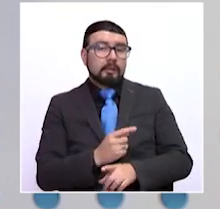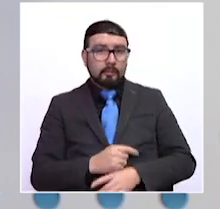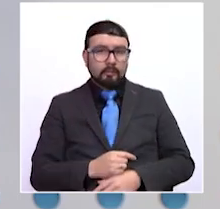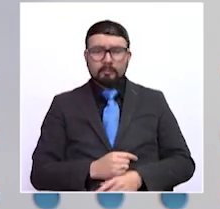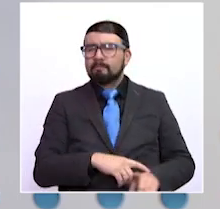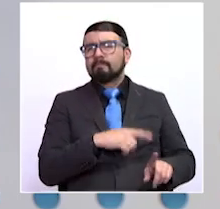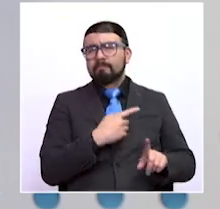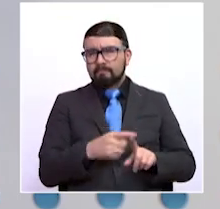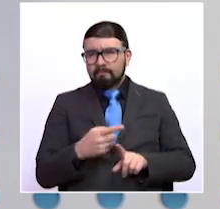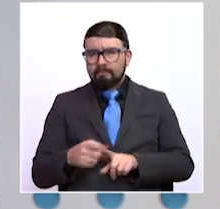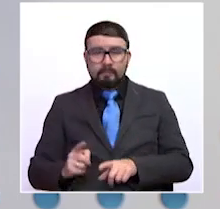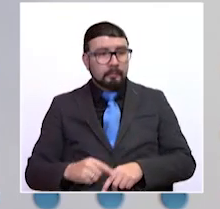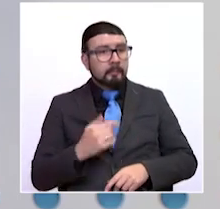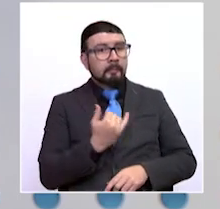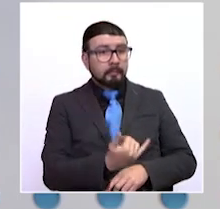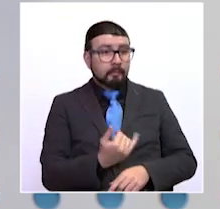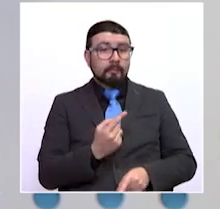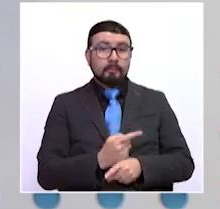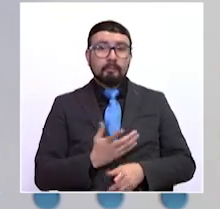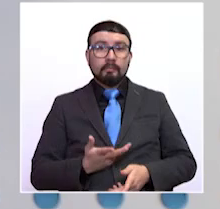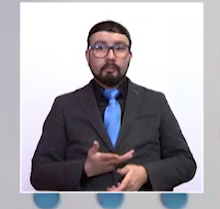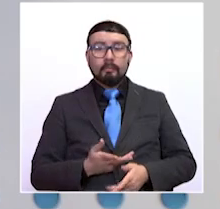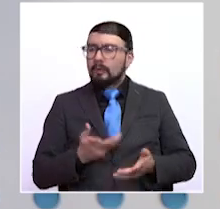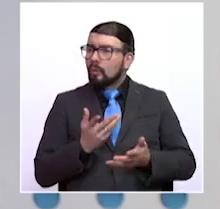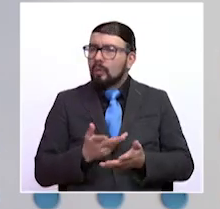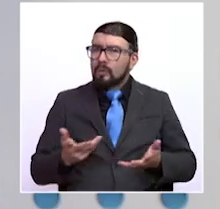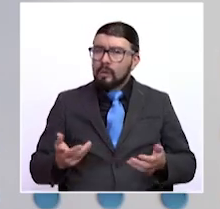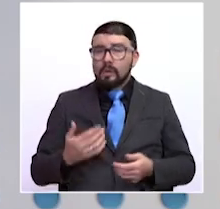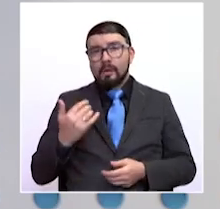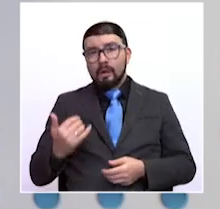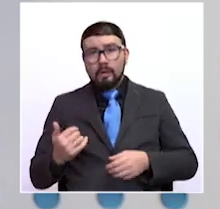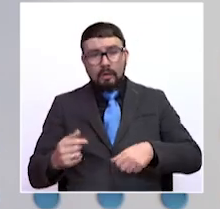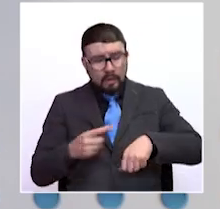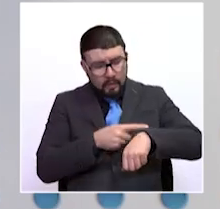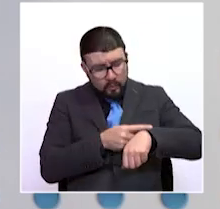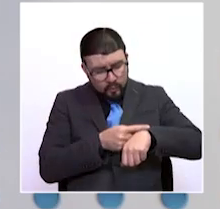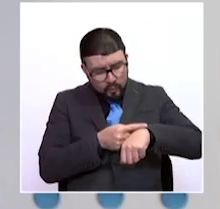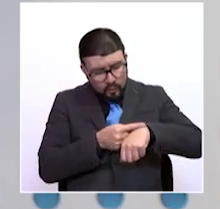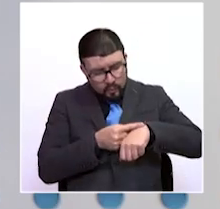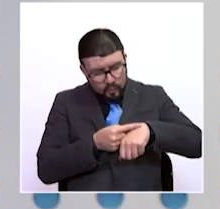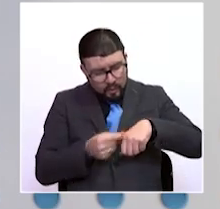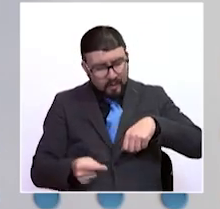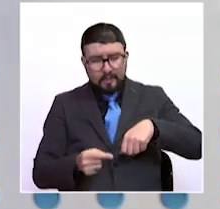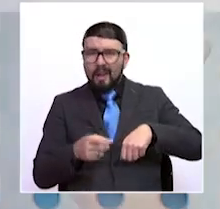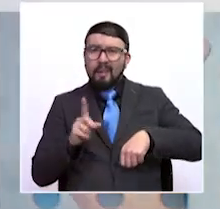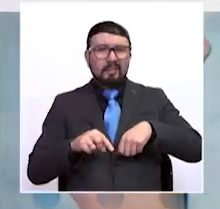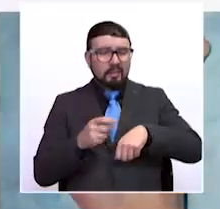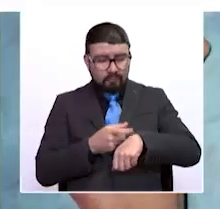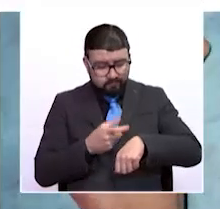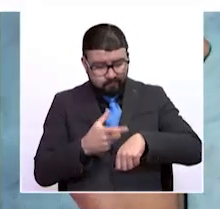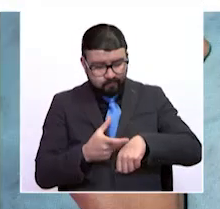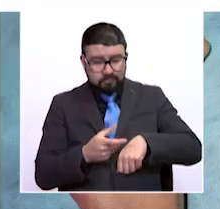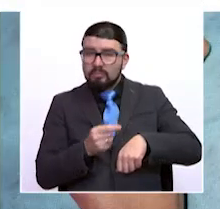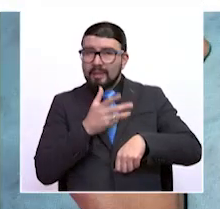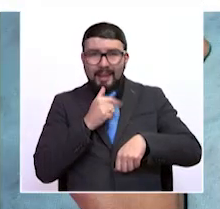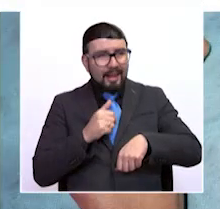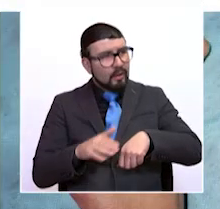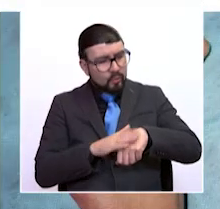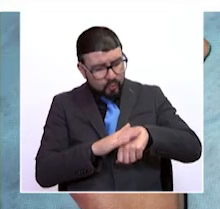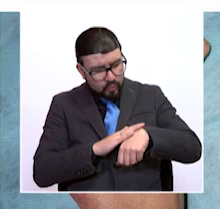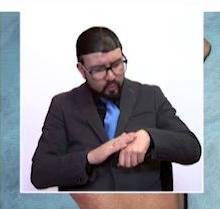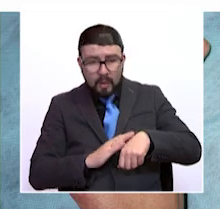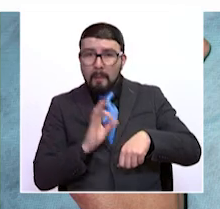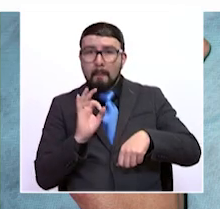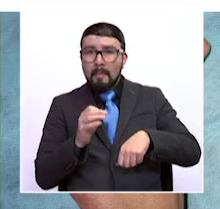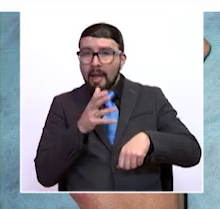pues tanto las consecuencias, la cicatrización, la mala cicatrización que van a tener los niños,